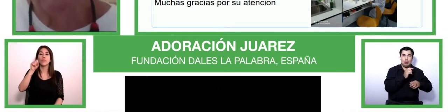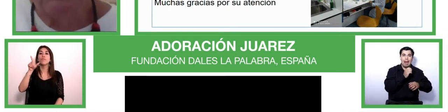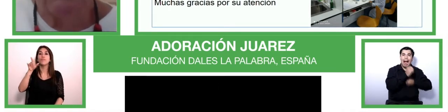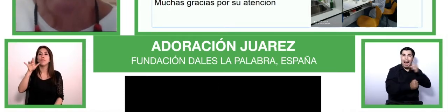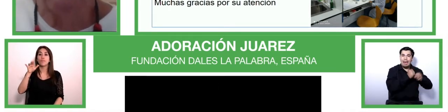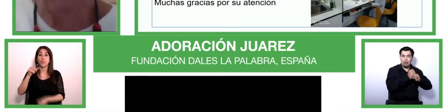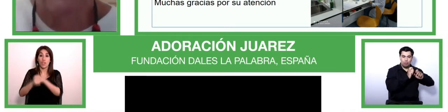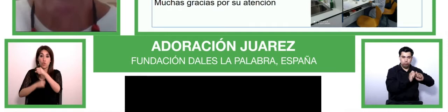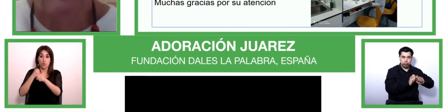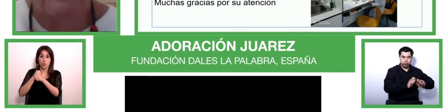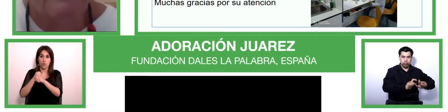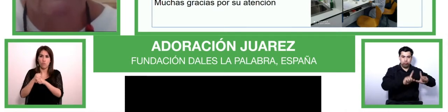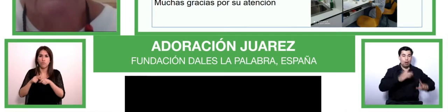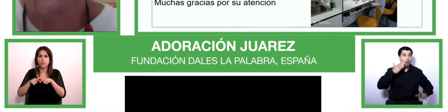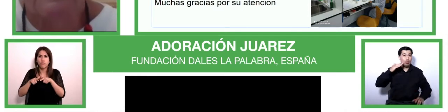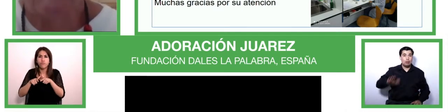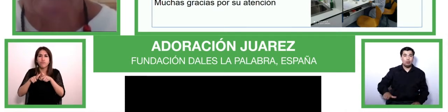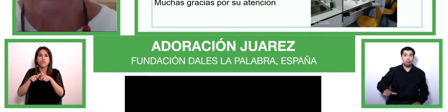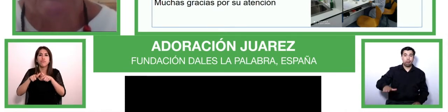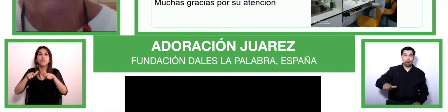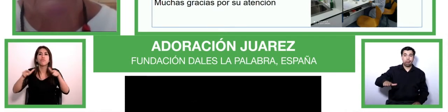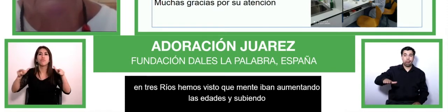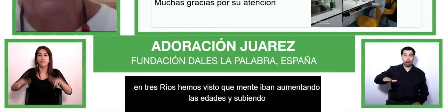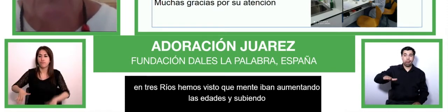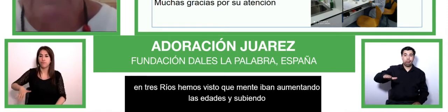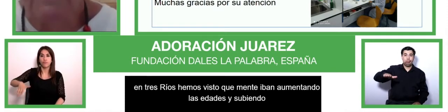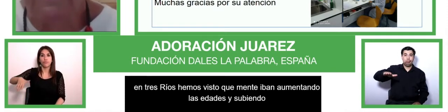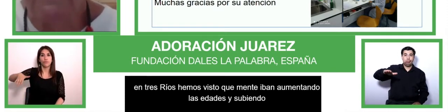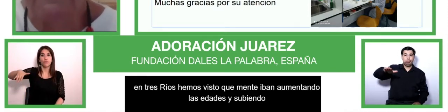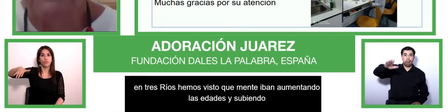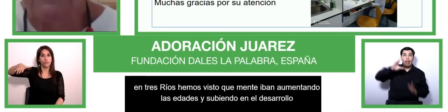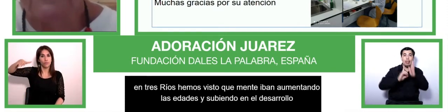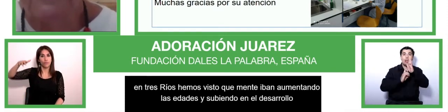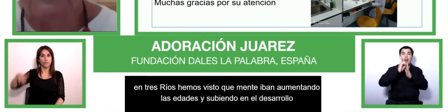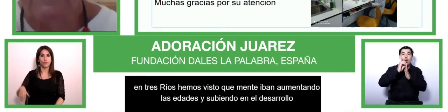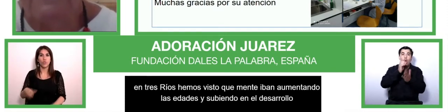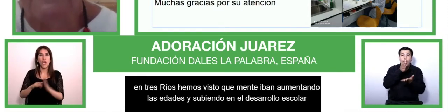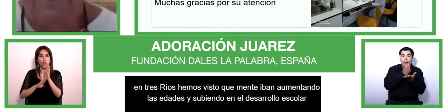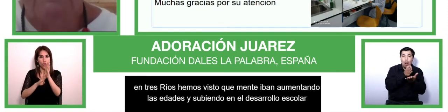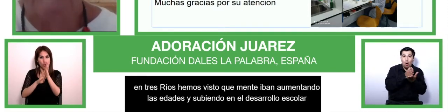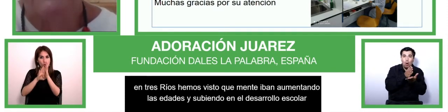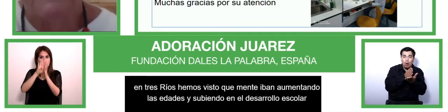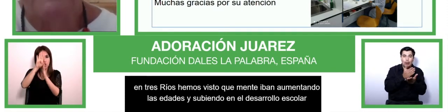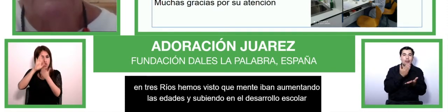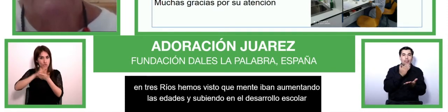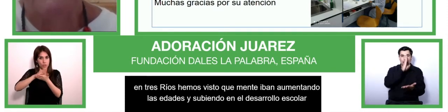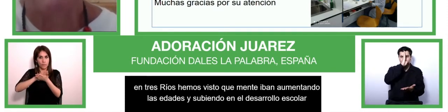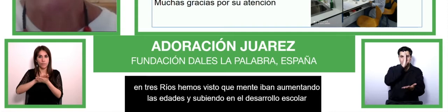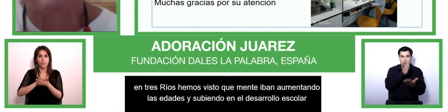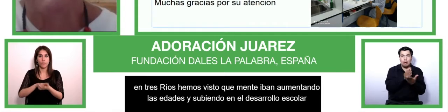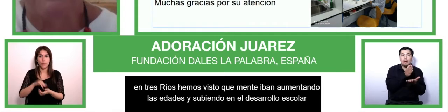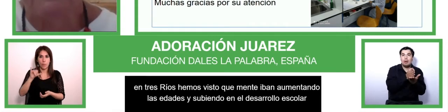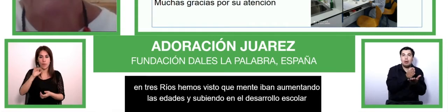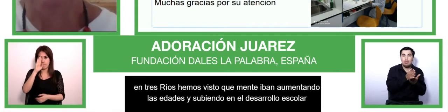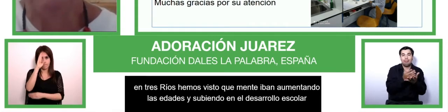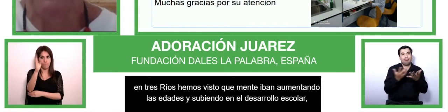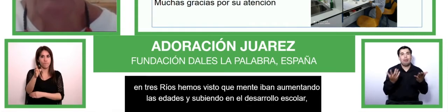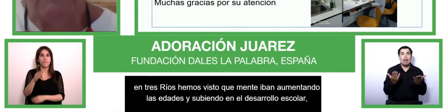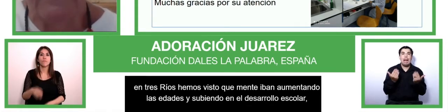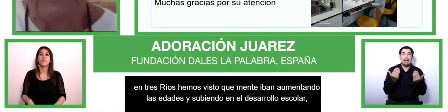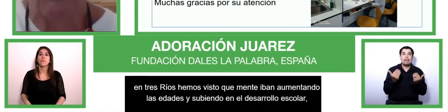íbamos subiendo en el desarrollo escolar y en las adquisiciones escolares, pues la necesidad